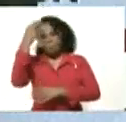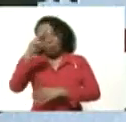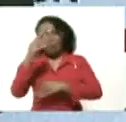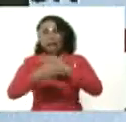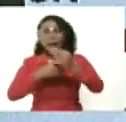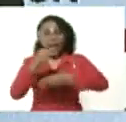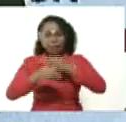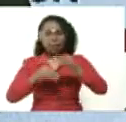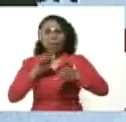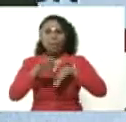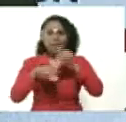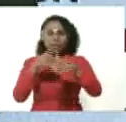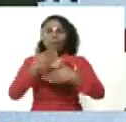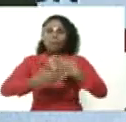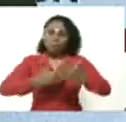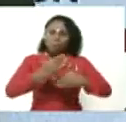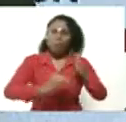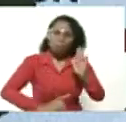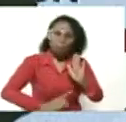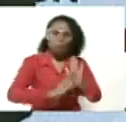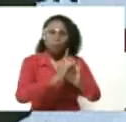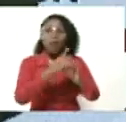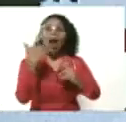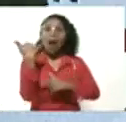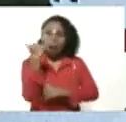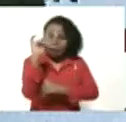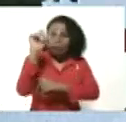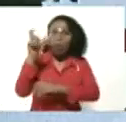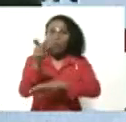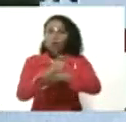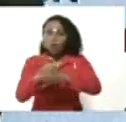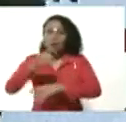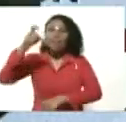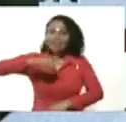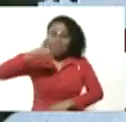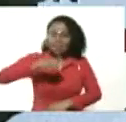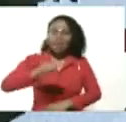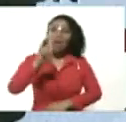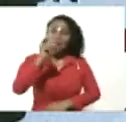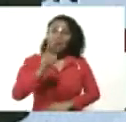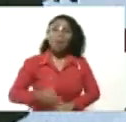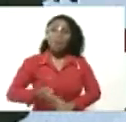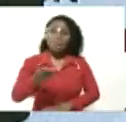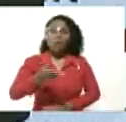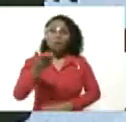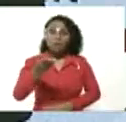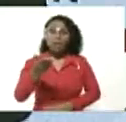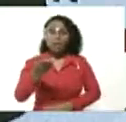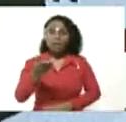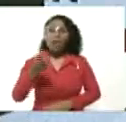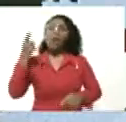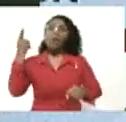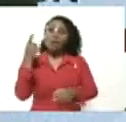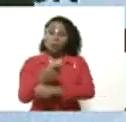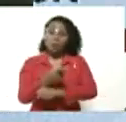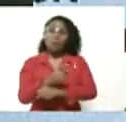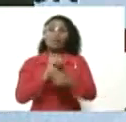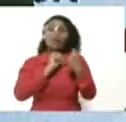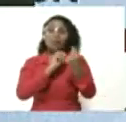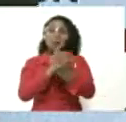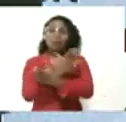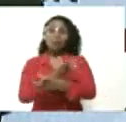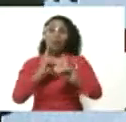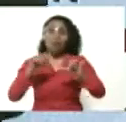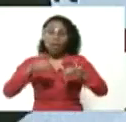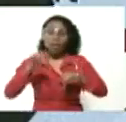relevantes. Y decía, el primero, reconocer que hay un gobierno legítimo, que es necesariamente uno de los interlocutores obligatorios del diálogo democrático